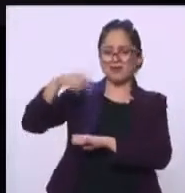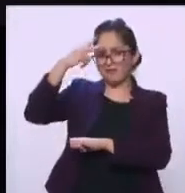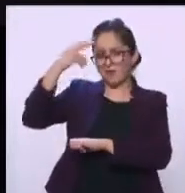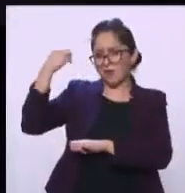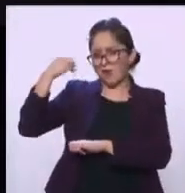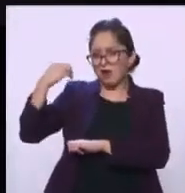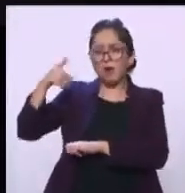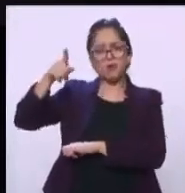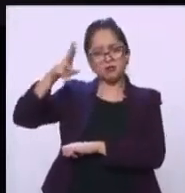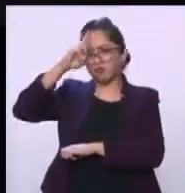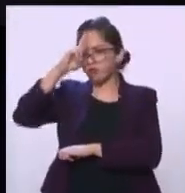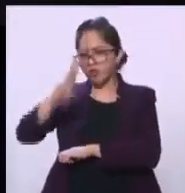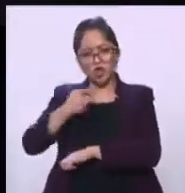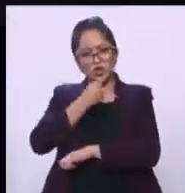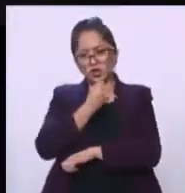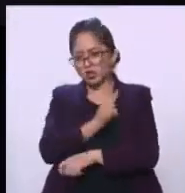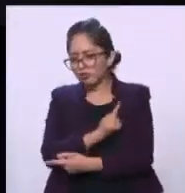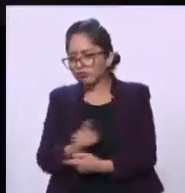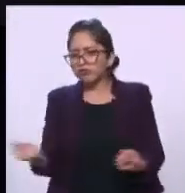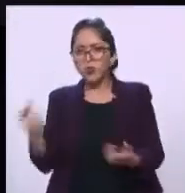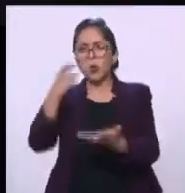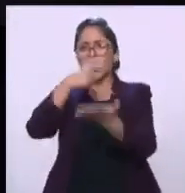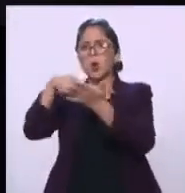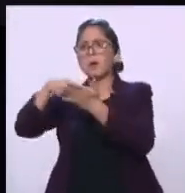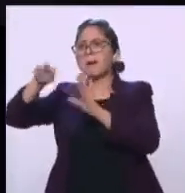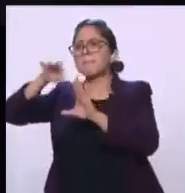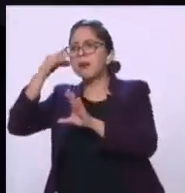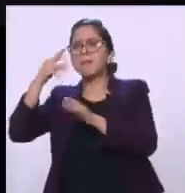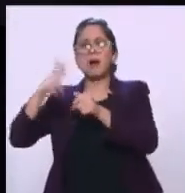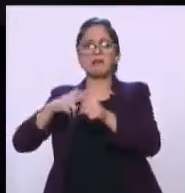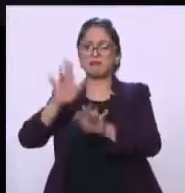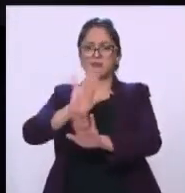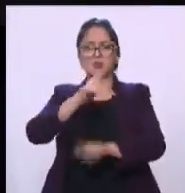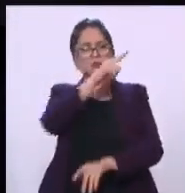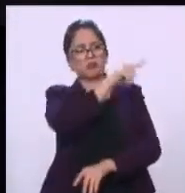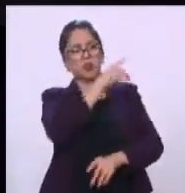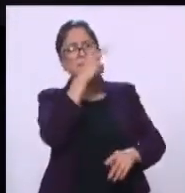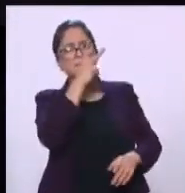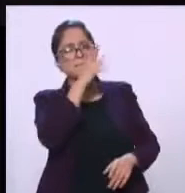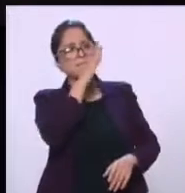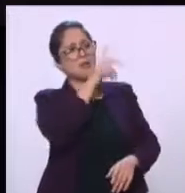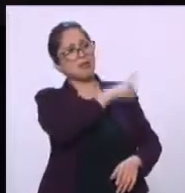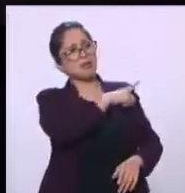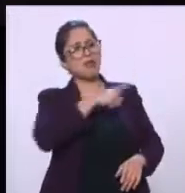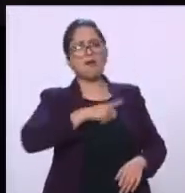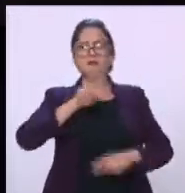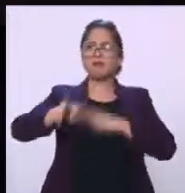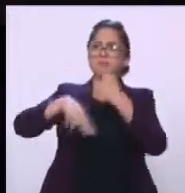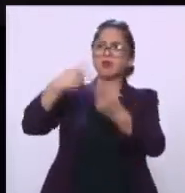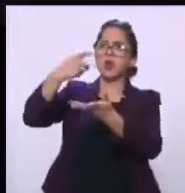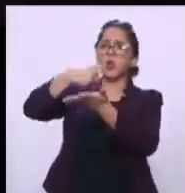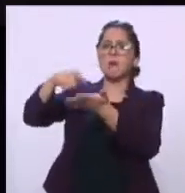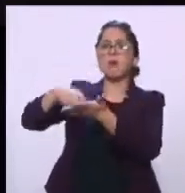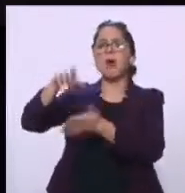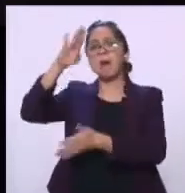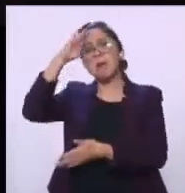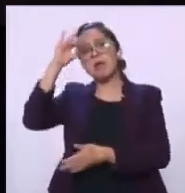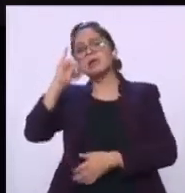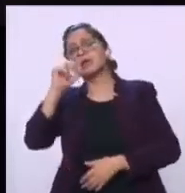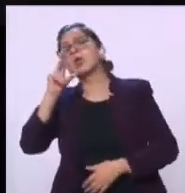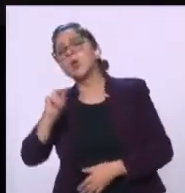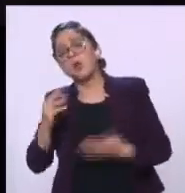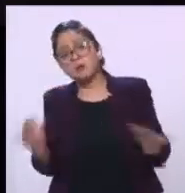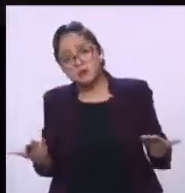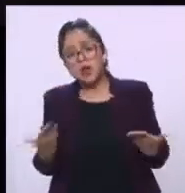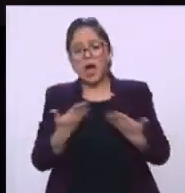productos chatarra y refrescos. Tendrían que ser sus papás o sus tutores los que lo compren. Pero ¿qué más? ¿Se están atendiendo no solo los síntomas,